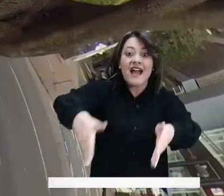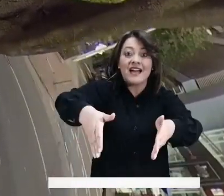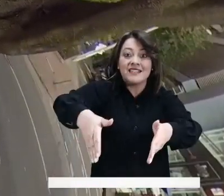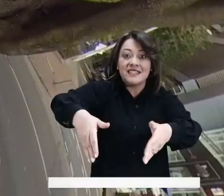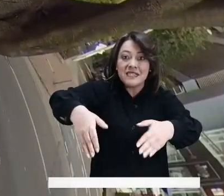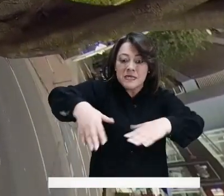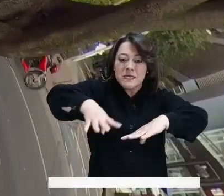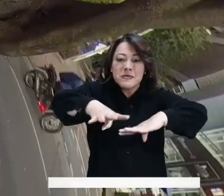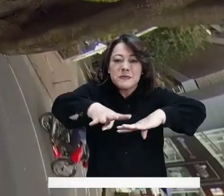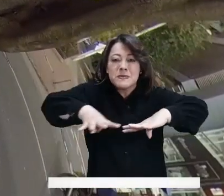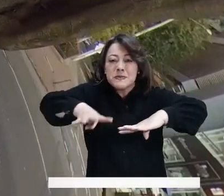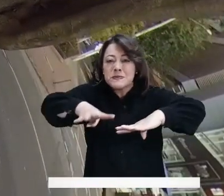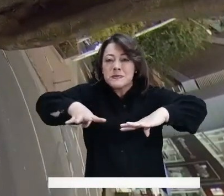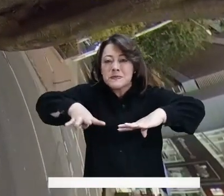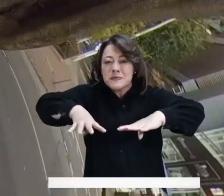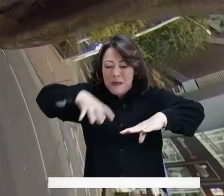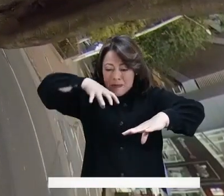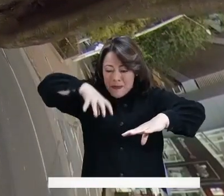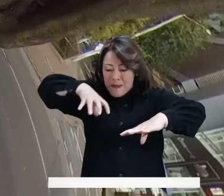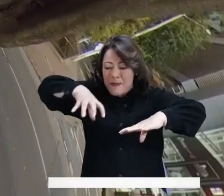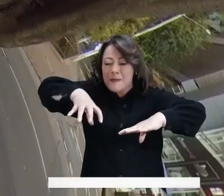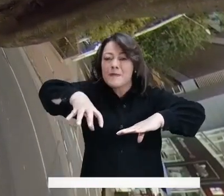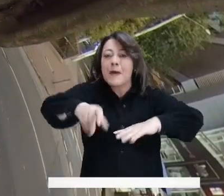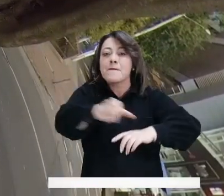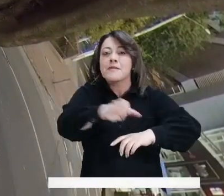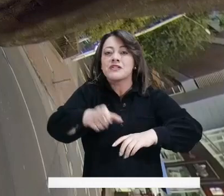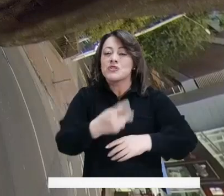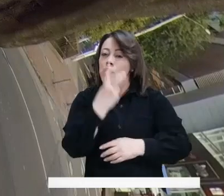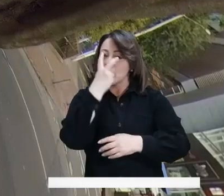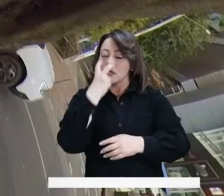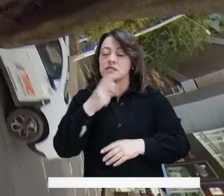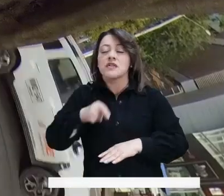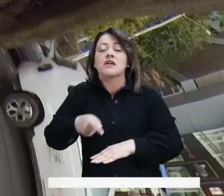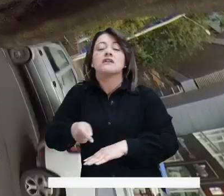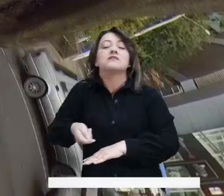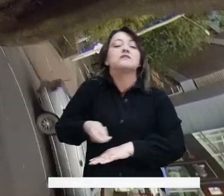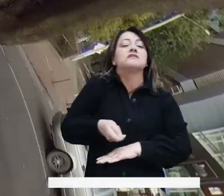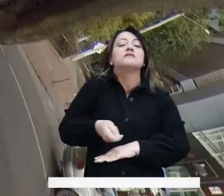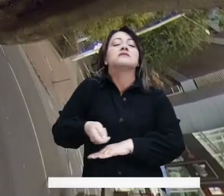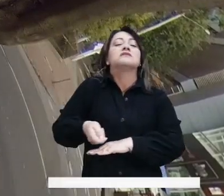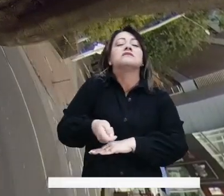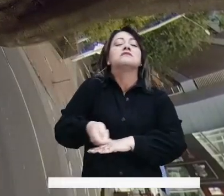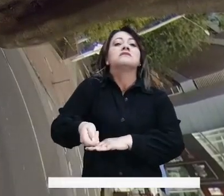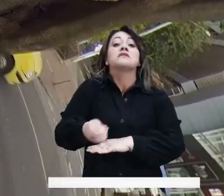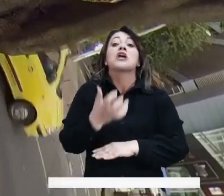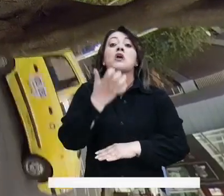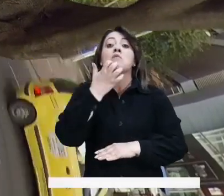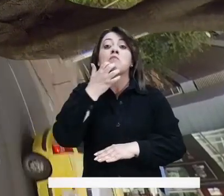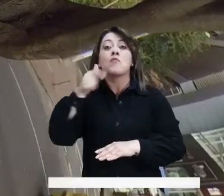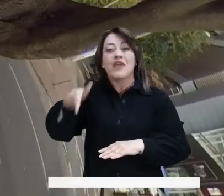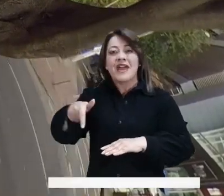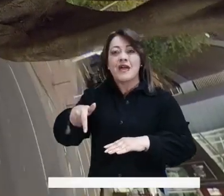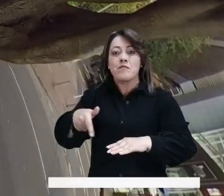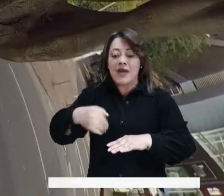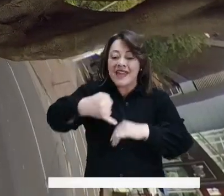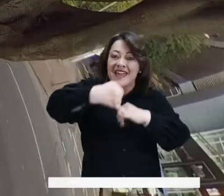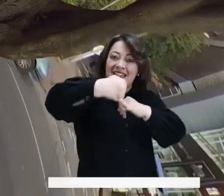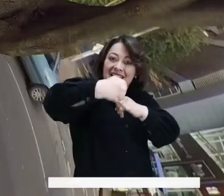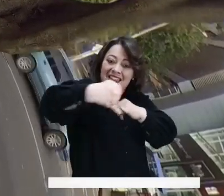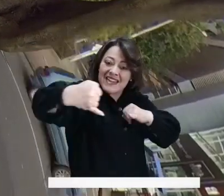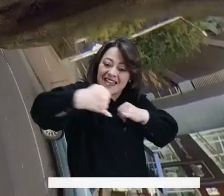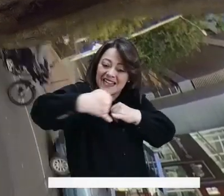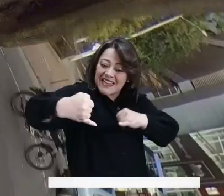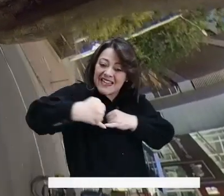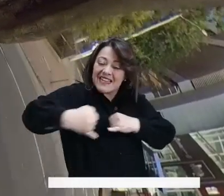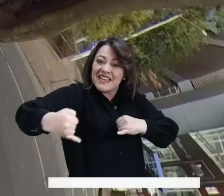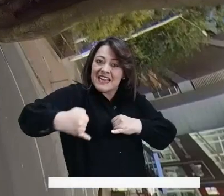tienen figuras que les indican a las personas con discapacidades visuales la manera en que deben transitar. Por ejemplo, las que tienen las líneas